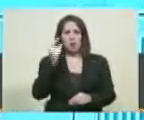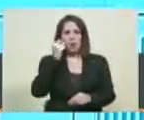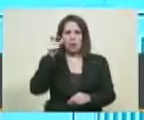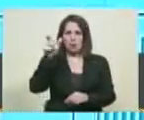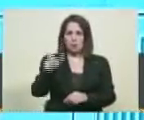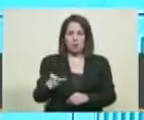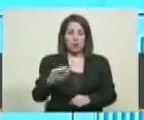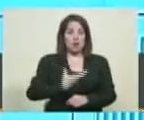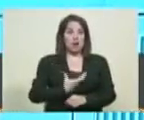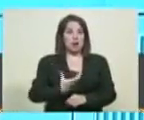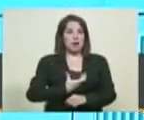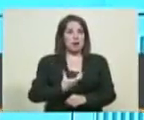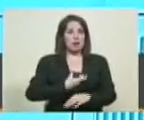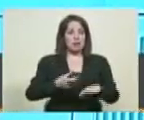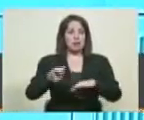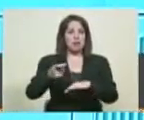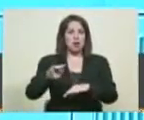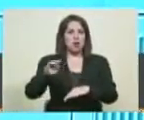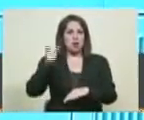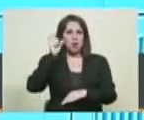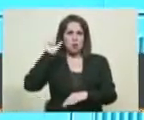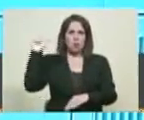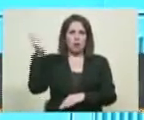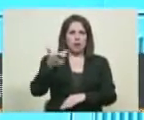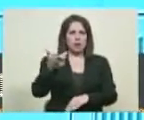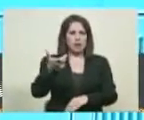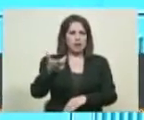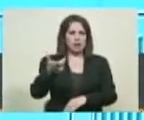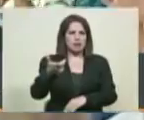flamante alcalde de Guarena. Saludo, camarada.